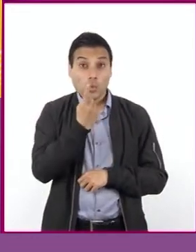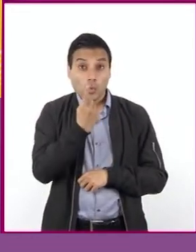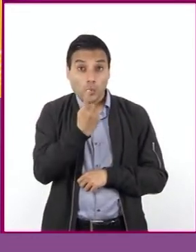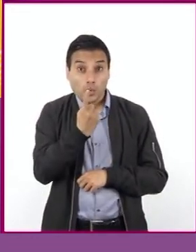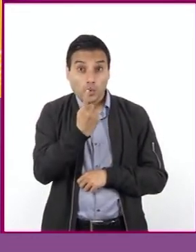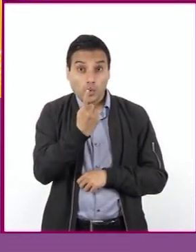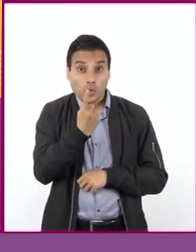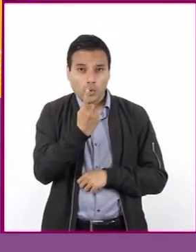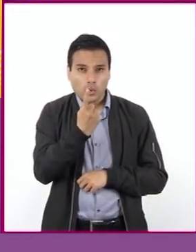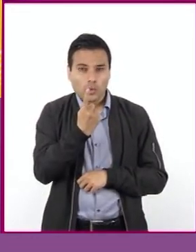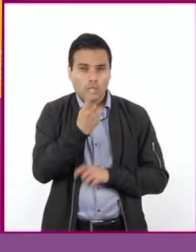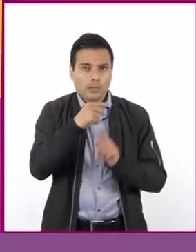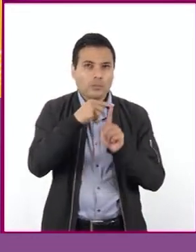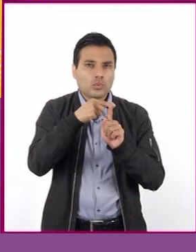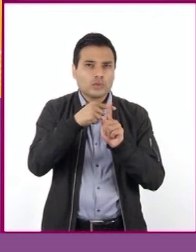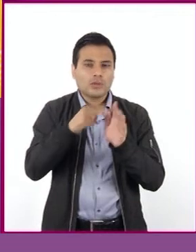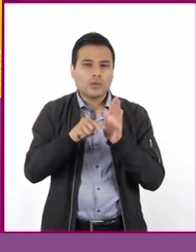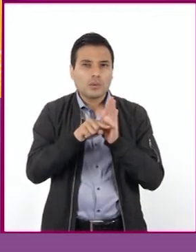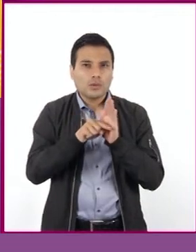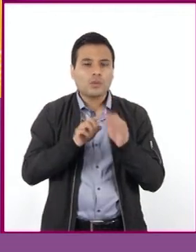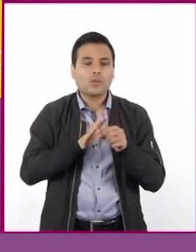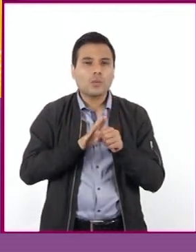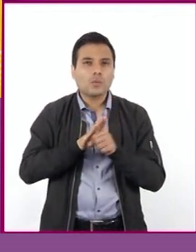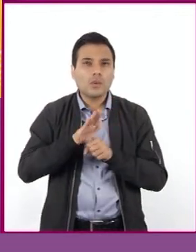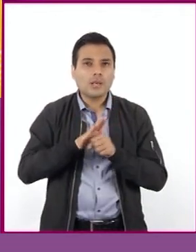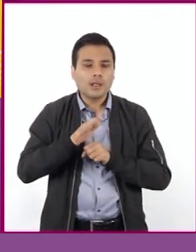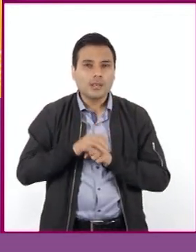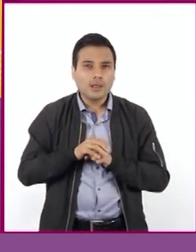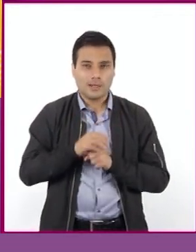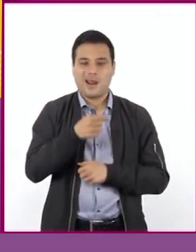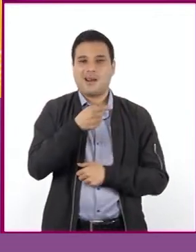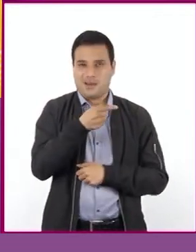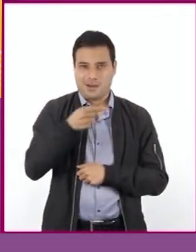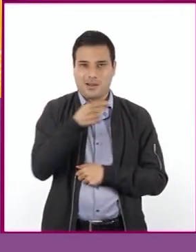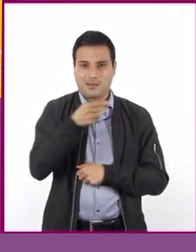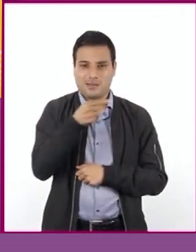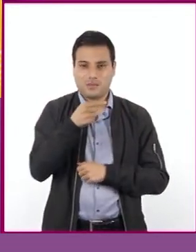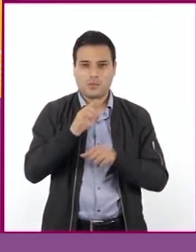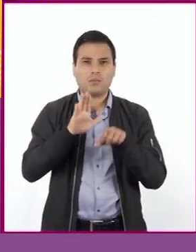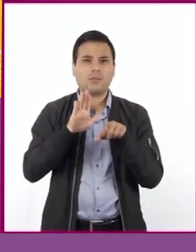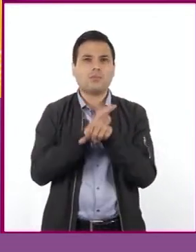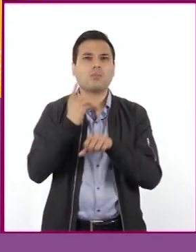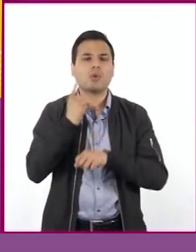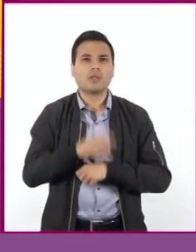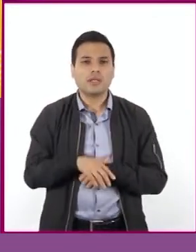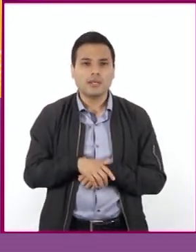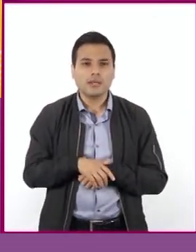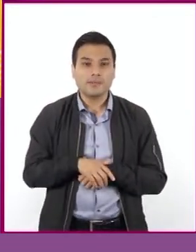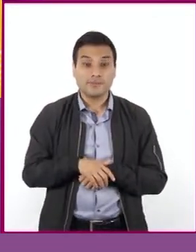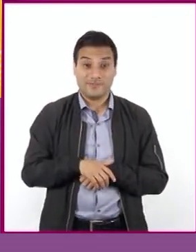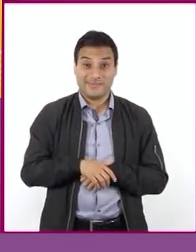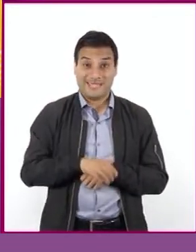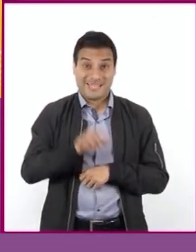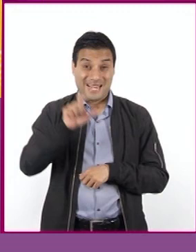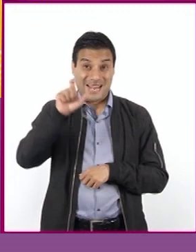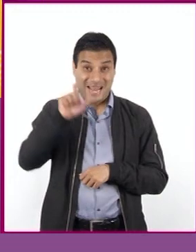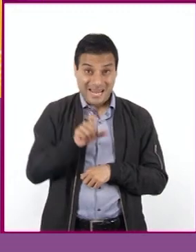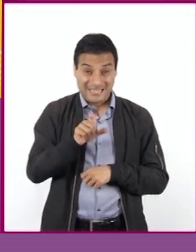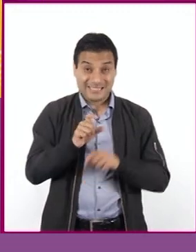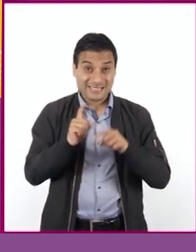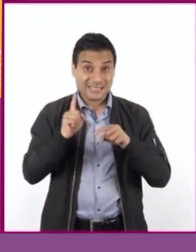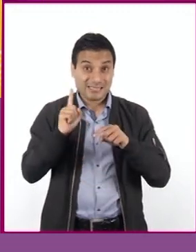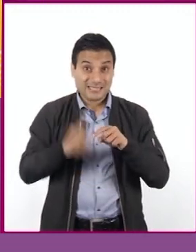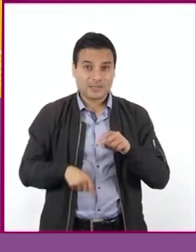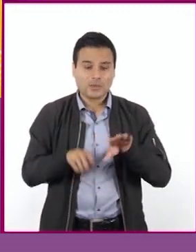con un signo negativo a la ecuación 2, ya que para poder eliminar a la incógnita x debemos tener un